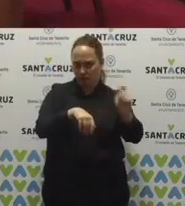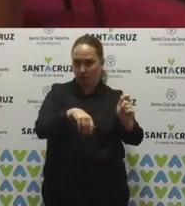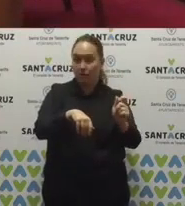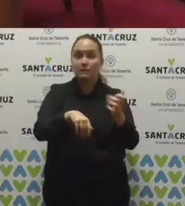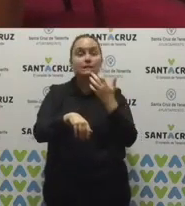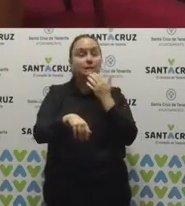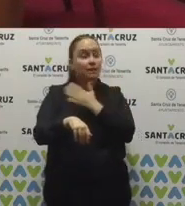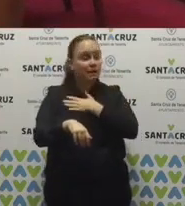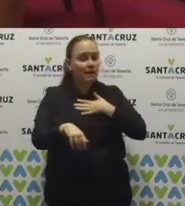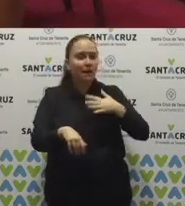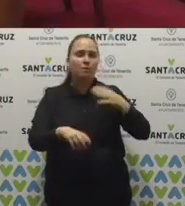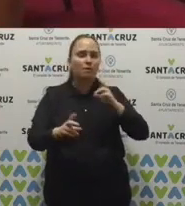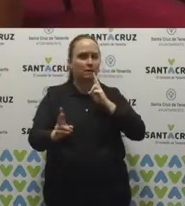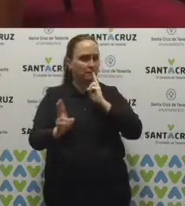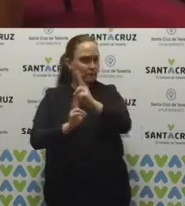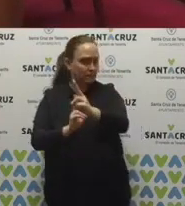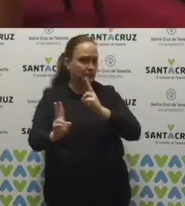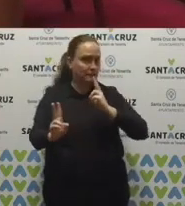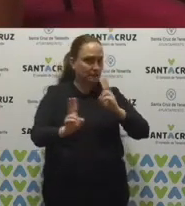usted